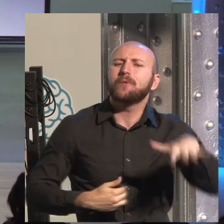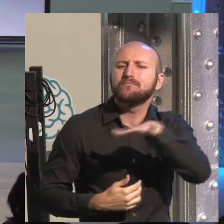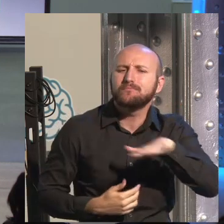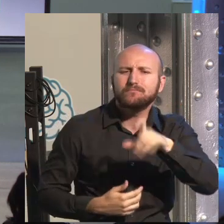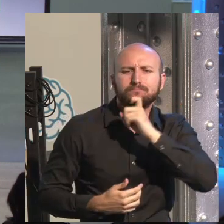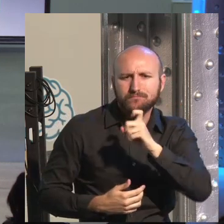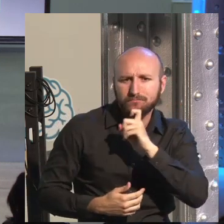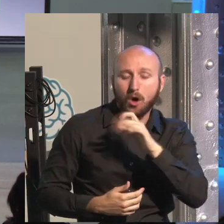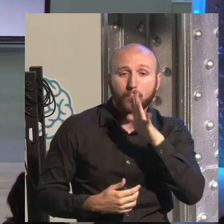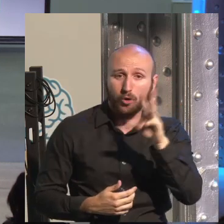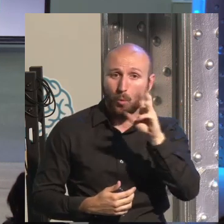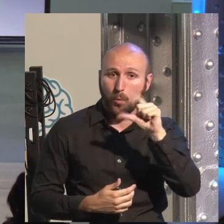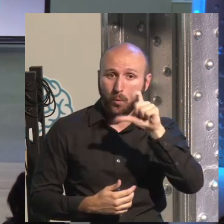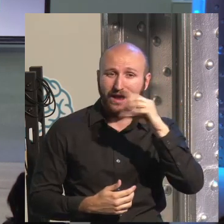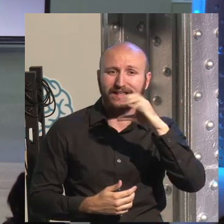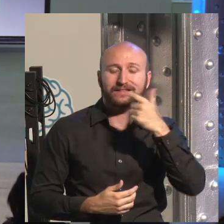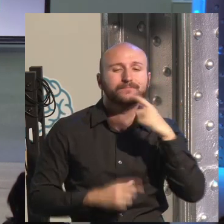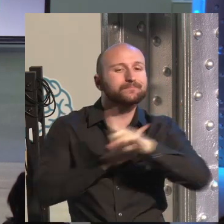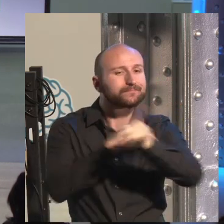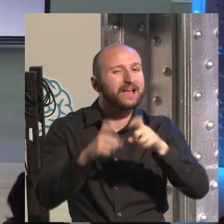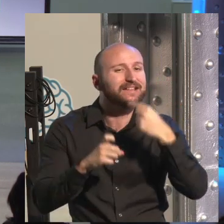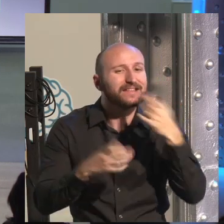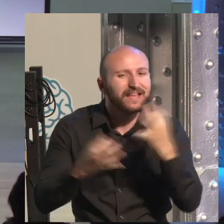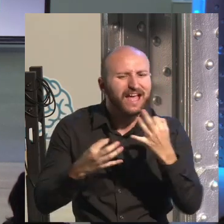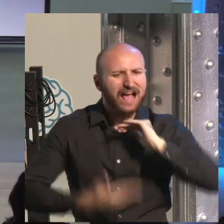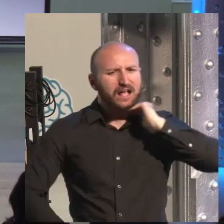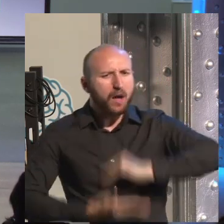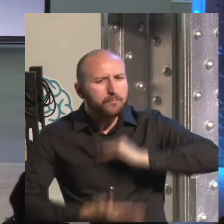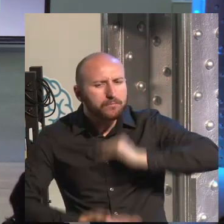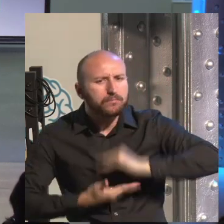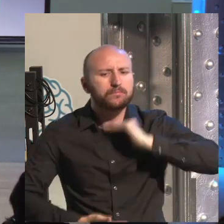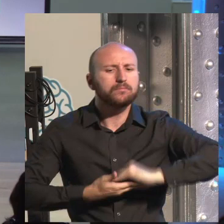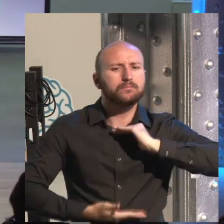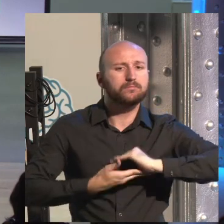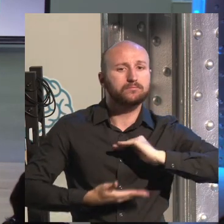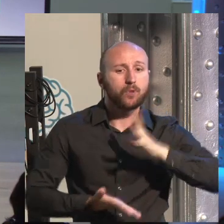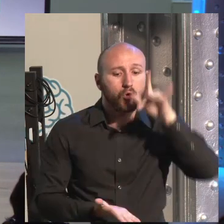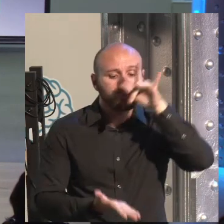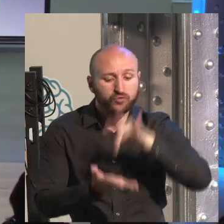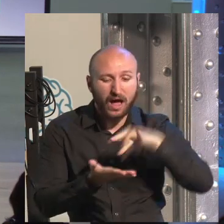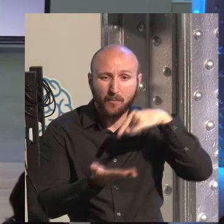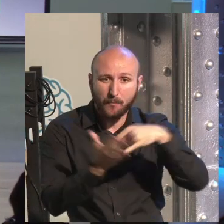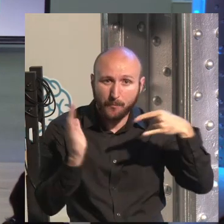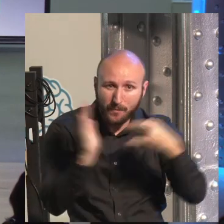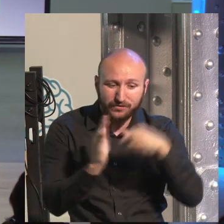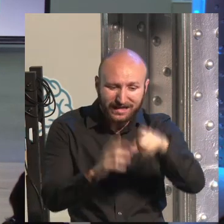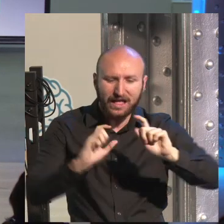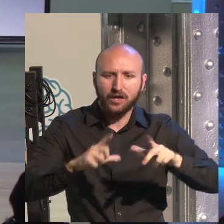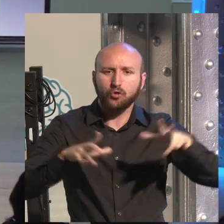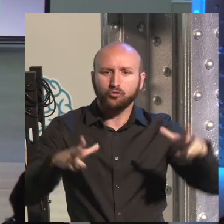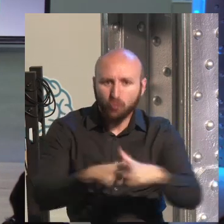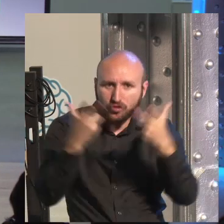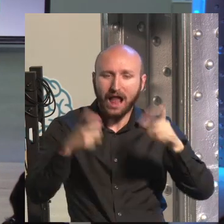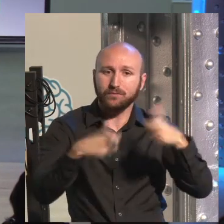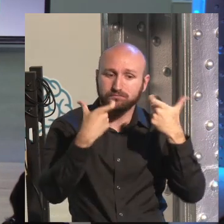Wallace, ¿cómo es posible que se hayan desarrollado estas capacidades en un medio como este, en el medio social y el